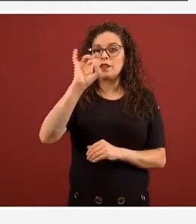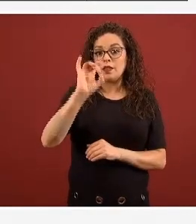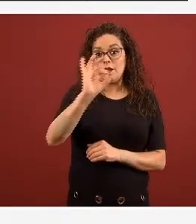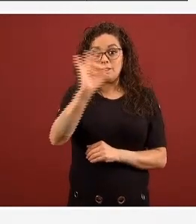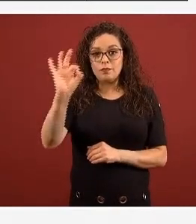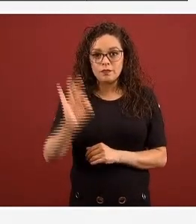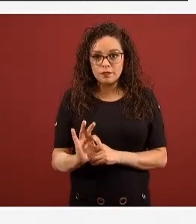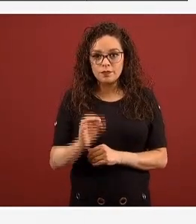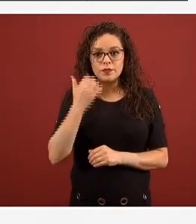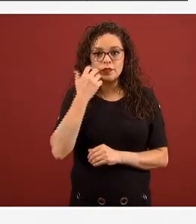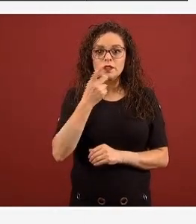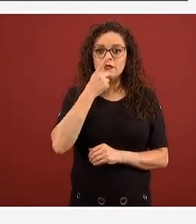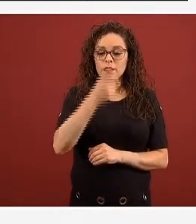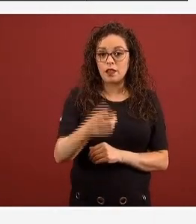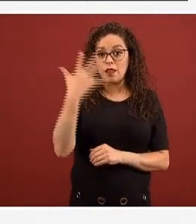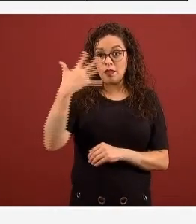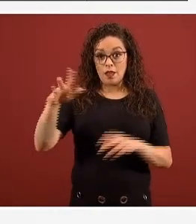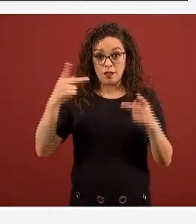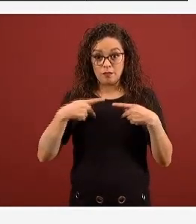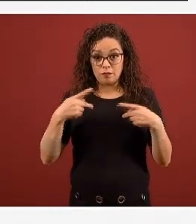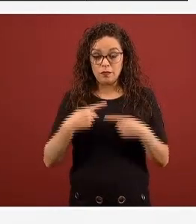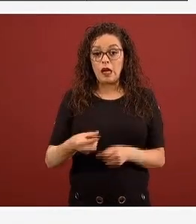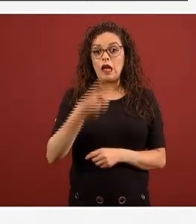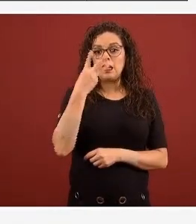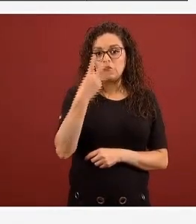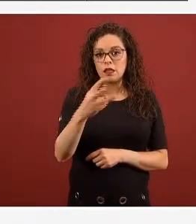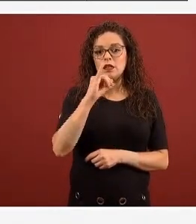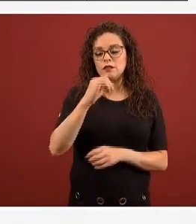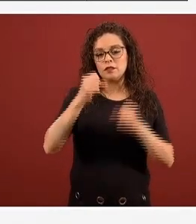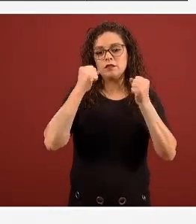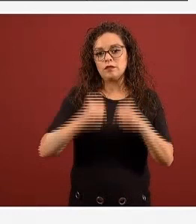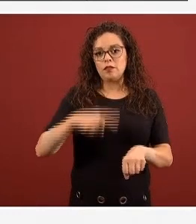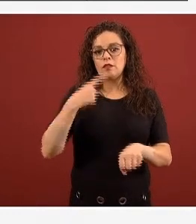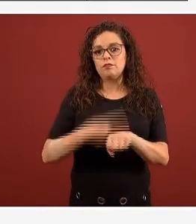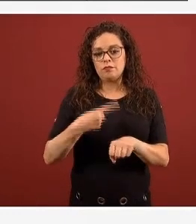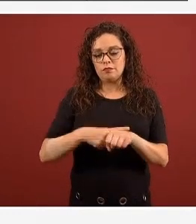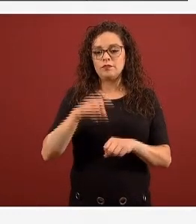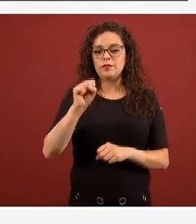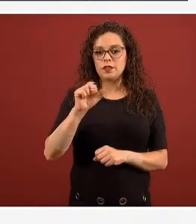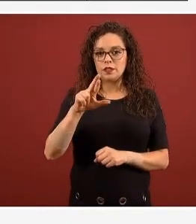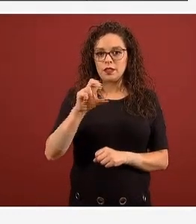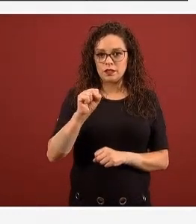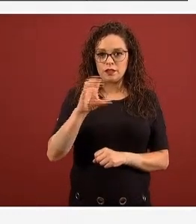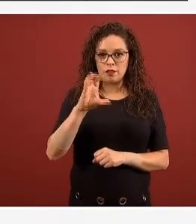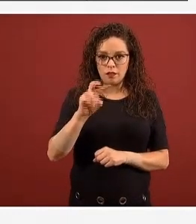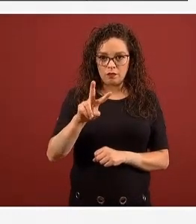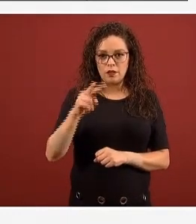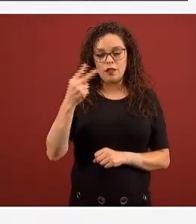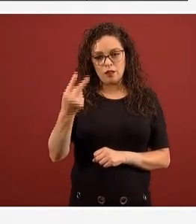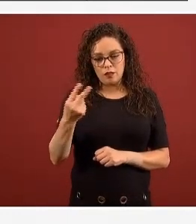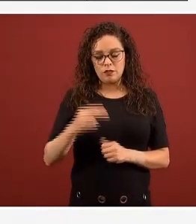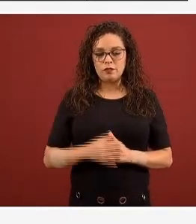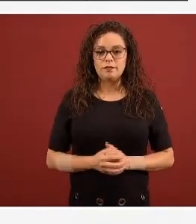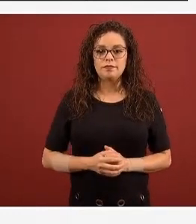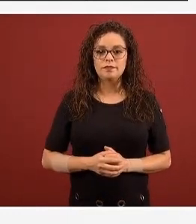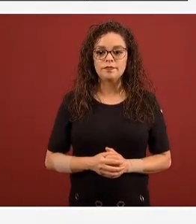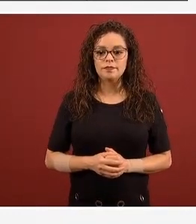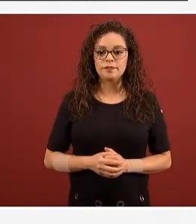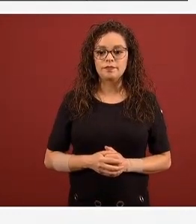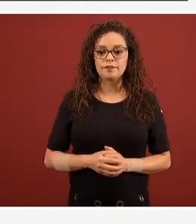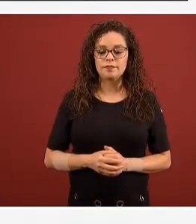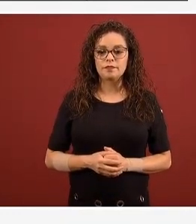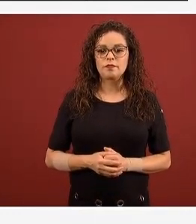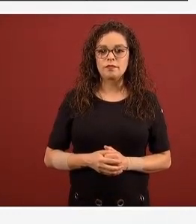que 3 de cada 10 casos han sido SARS-CoV-2, y bueno, hay una variabilidad menor en los últimos